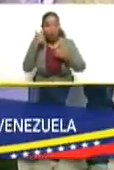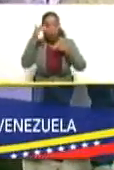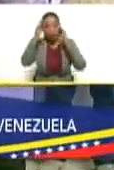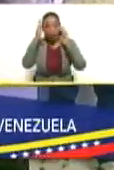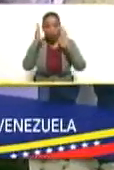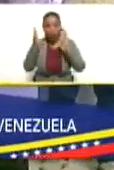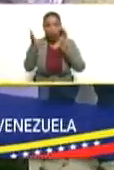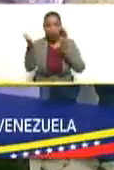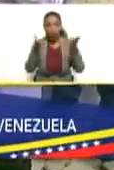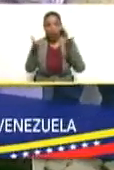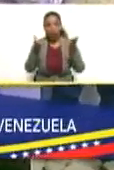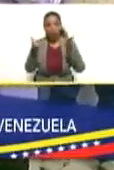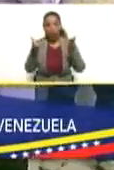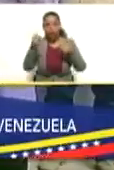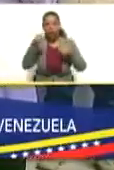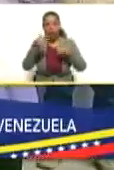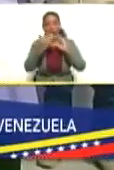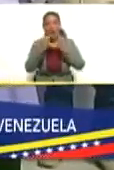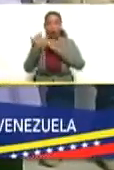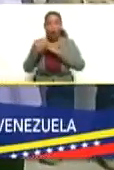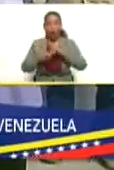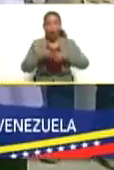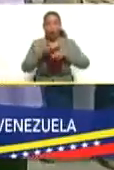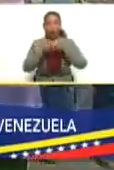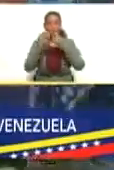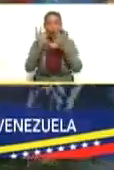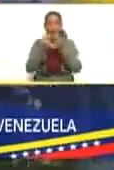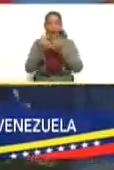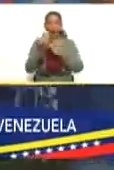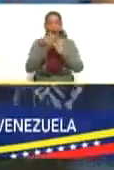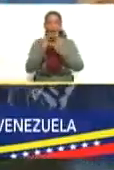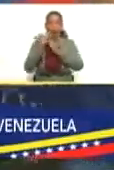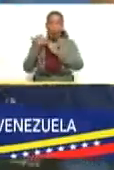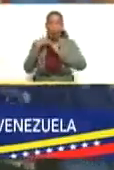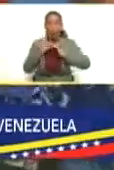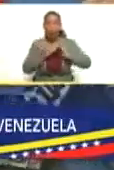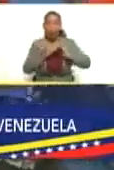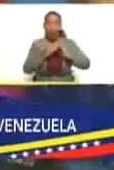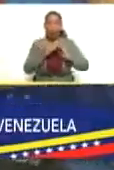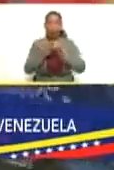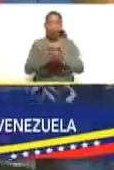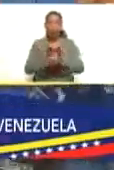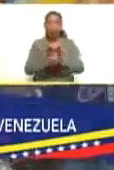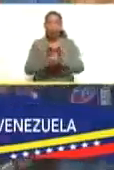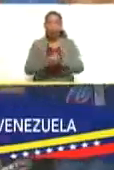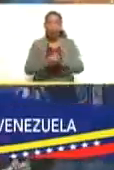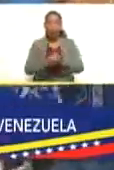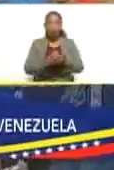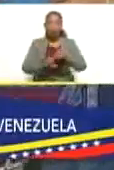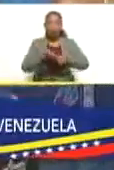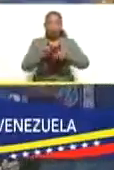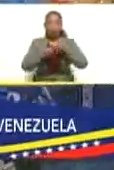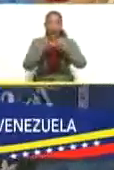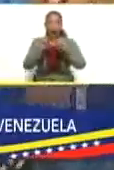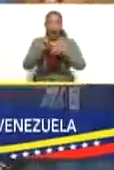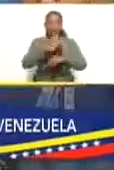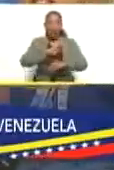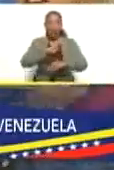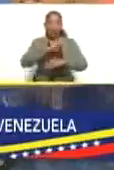manera permanente. Y construir comunidad con el poder popular, construir sus